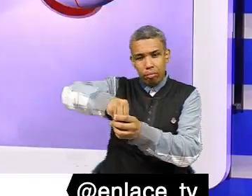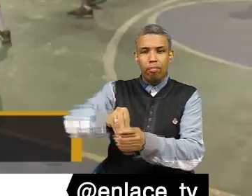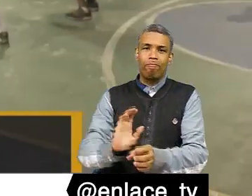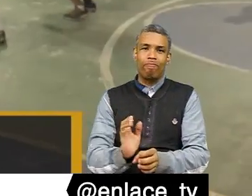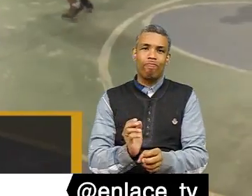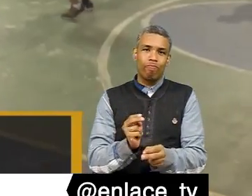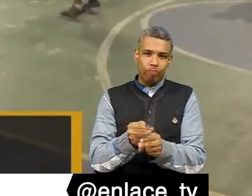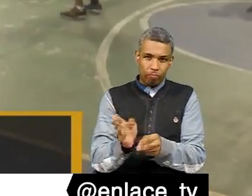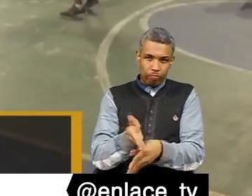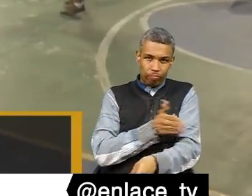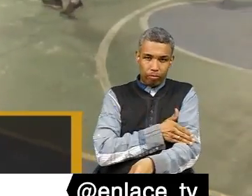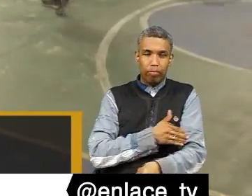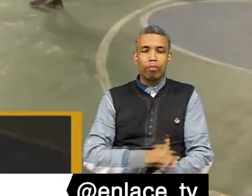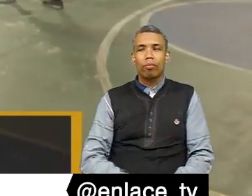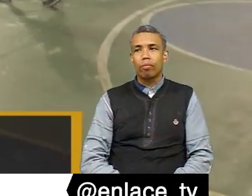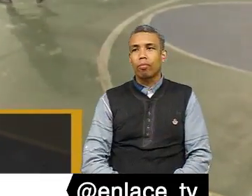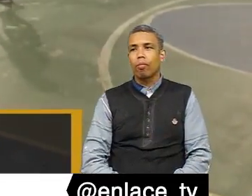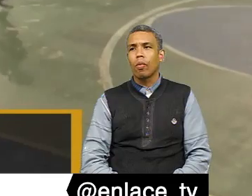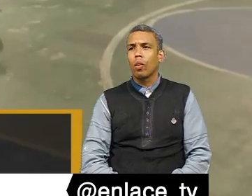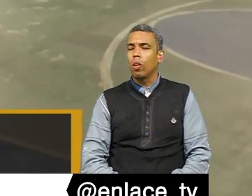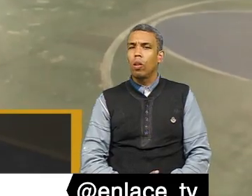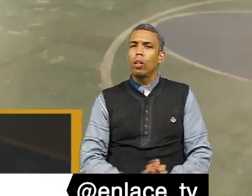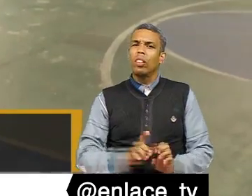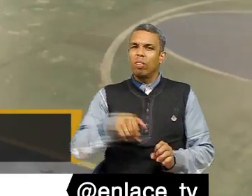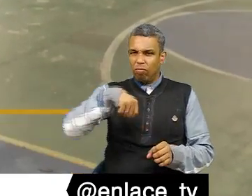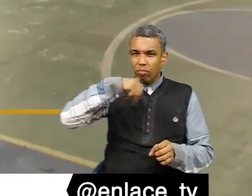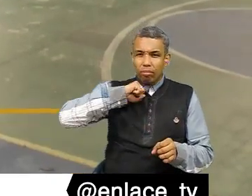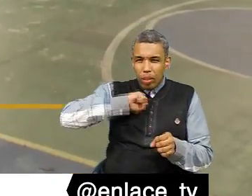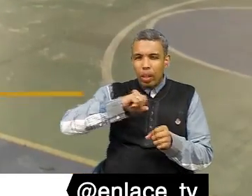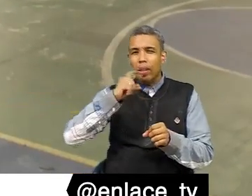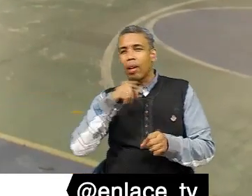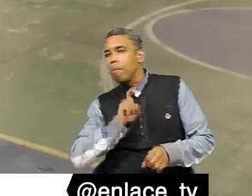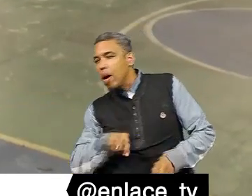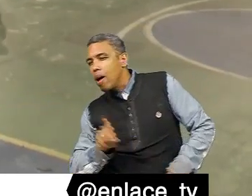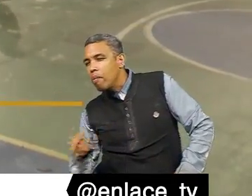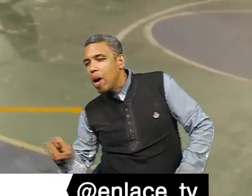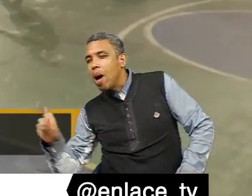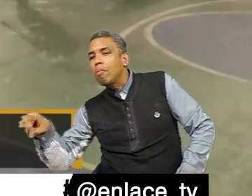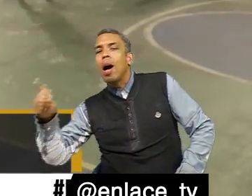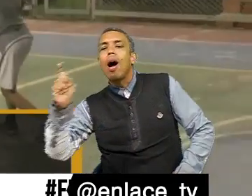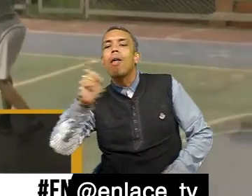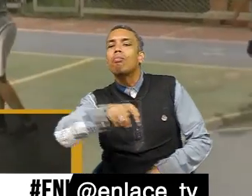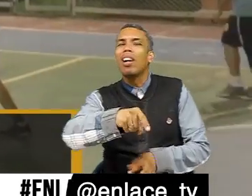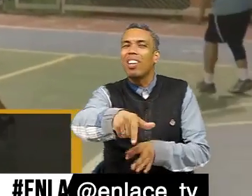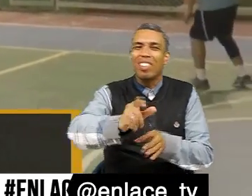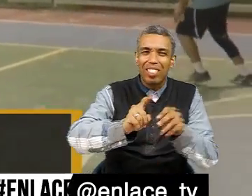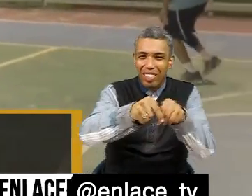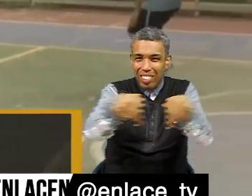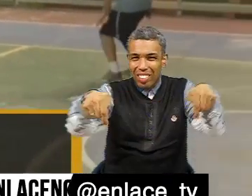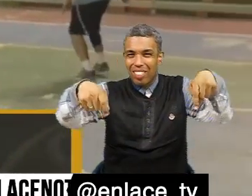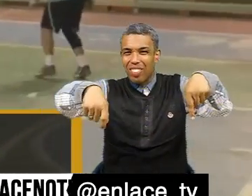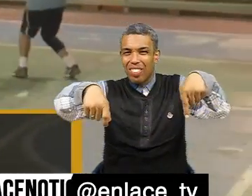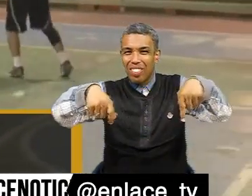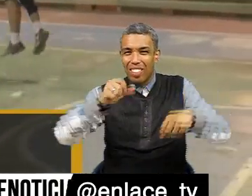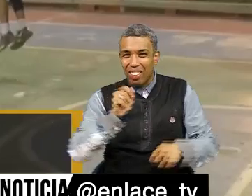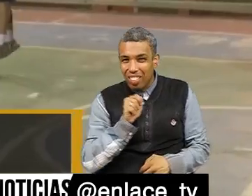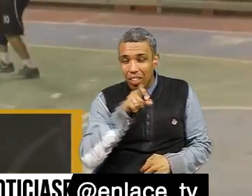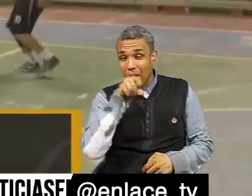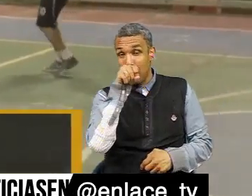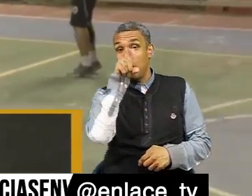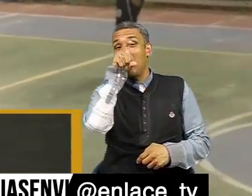En nuestro recorrido por diferentes escenarios deportivos de la ciudad, nos encontramos en la cancha de los Gallos del barrio Parnaso al equipo de